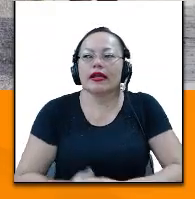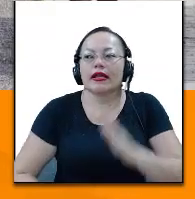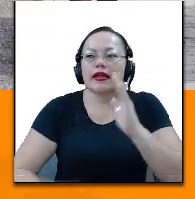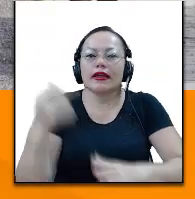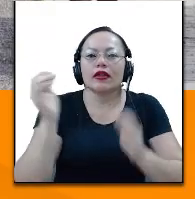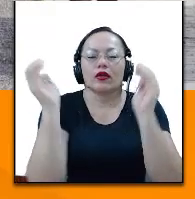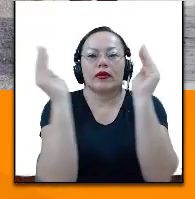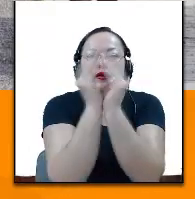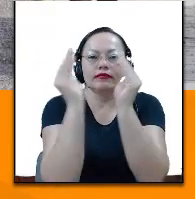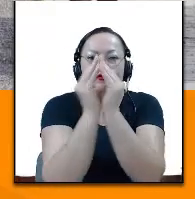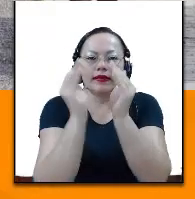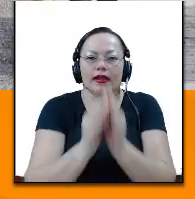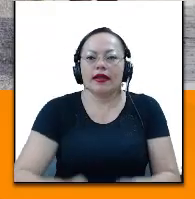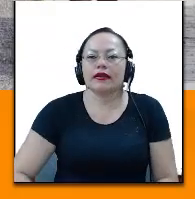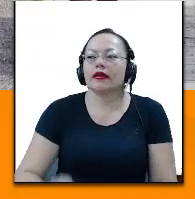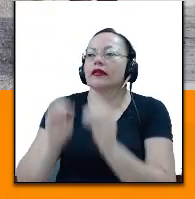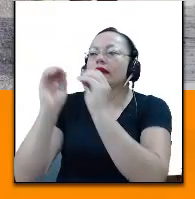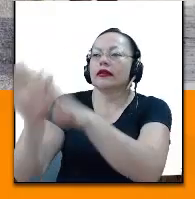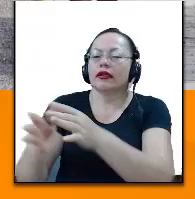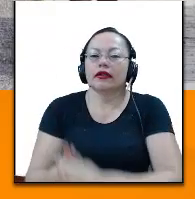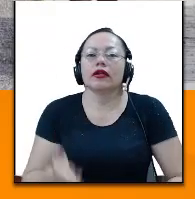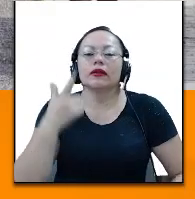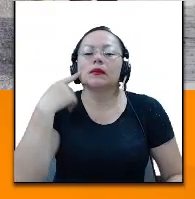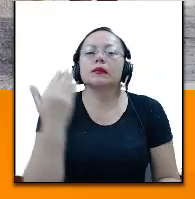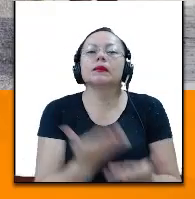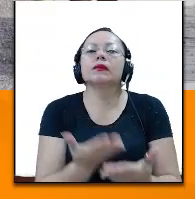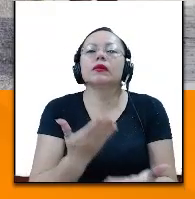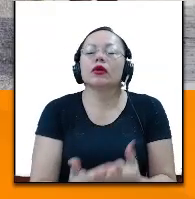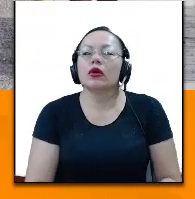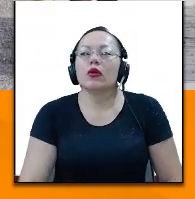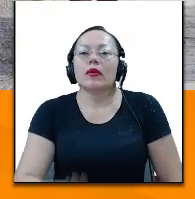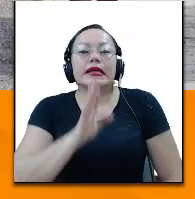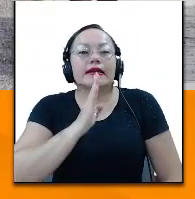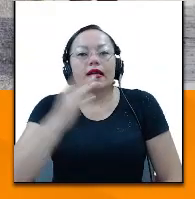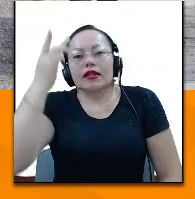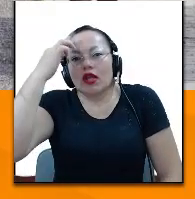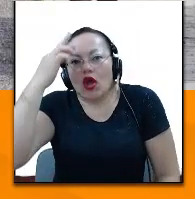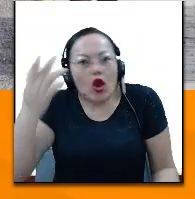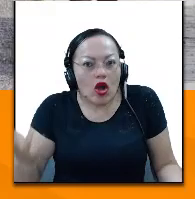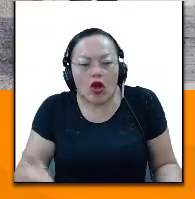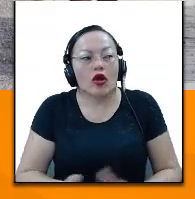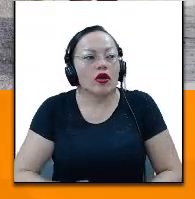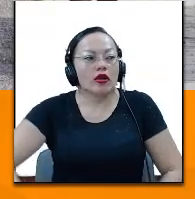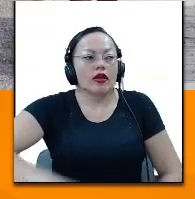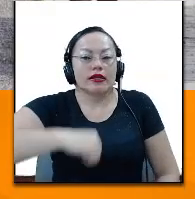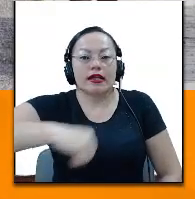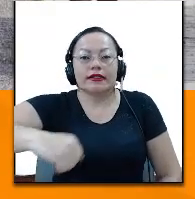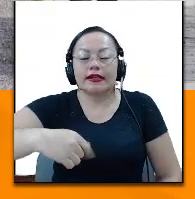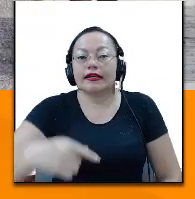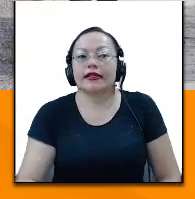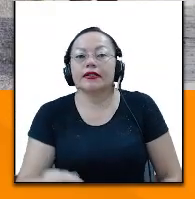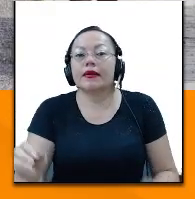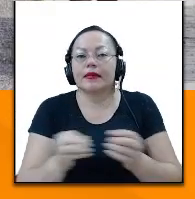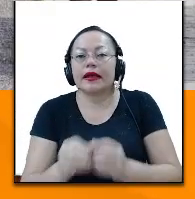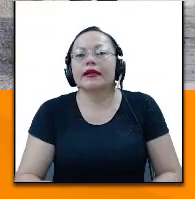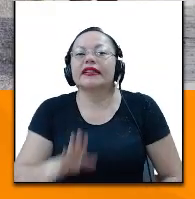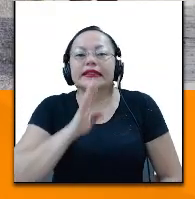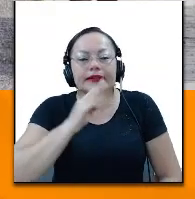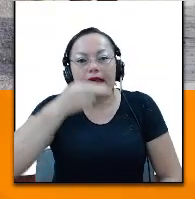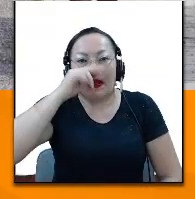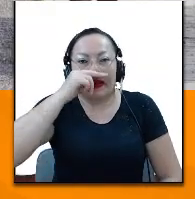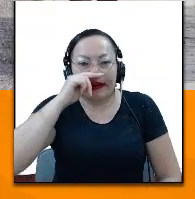a la comisaría de familia para verificar y obviamente no vulnerar sus derechos. Esto para los menores de